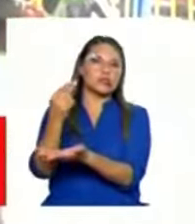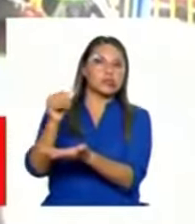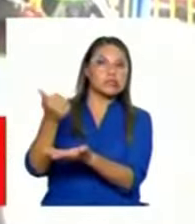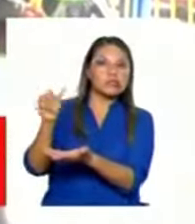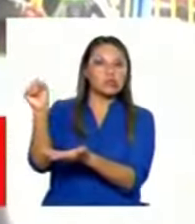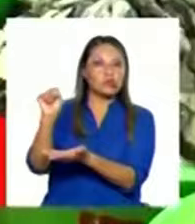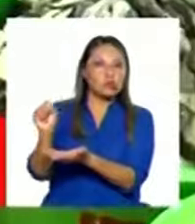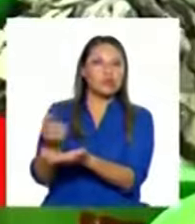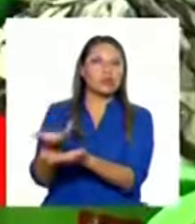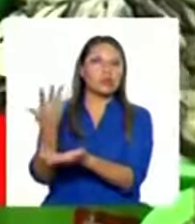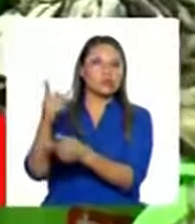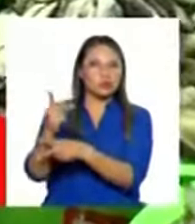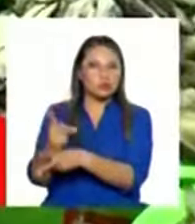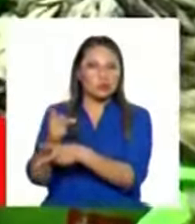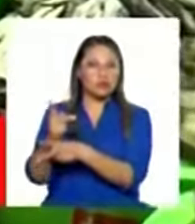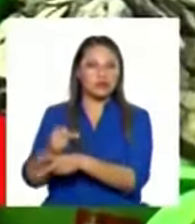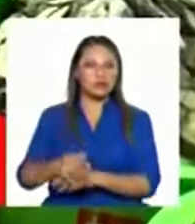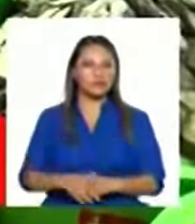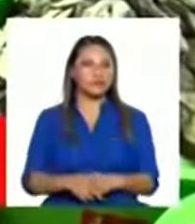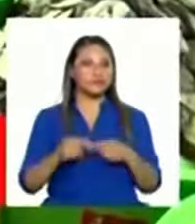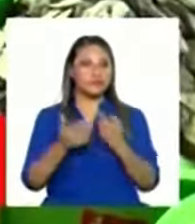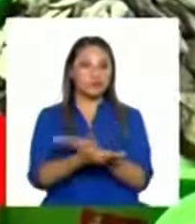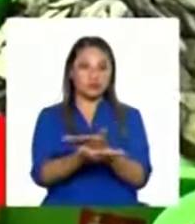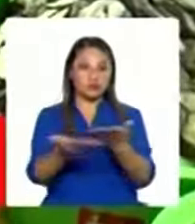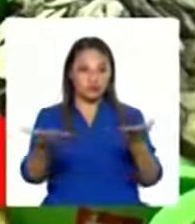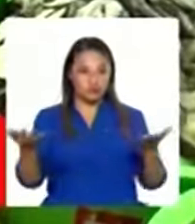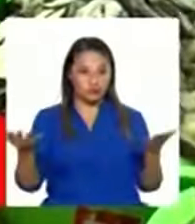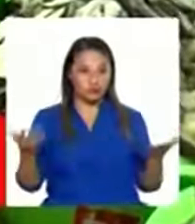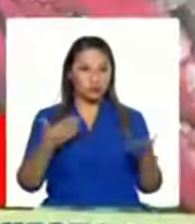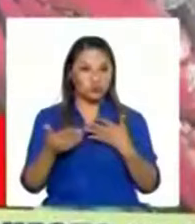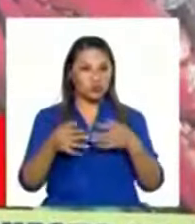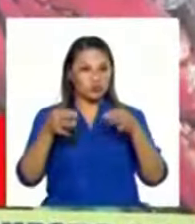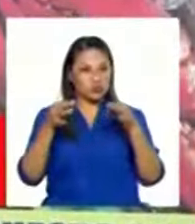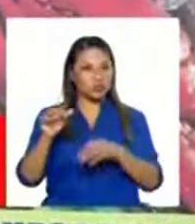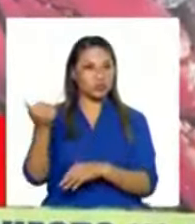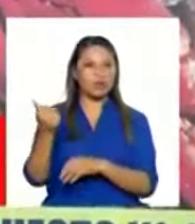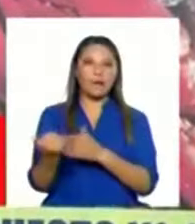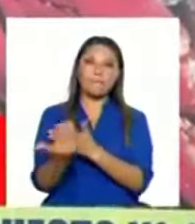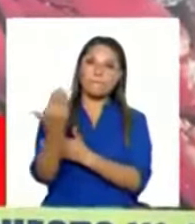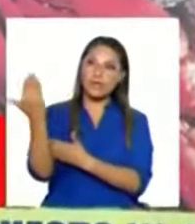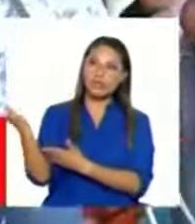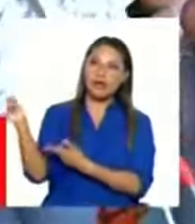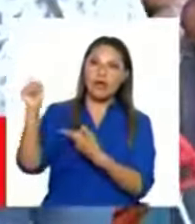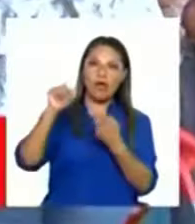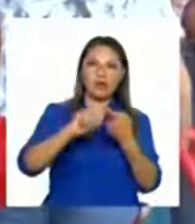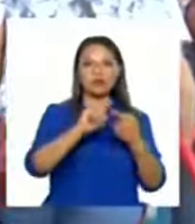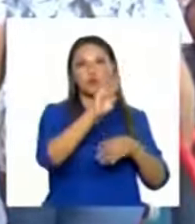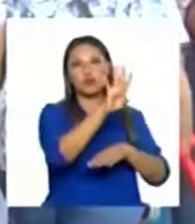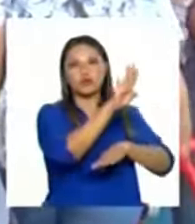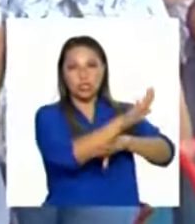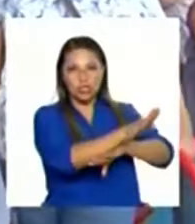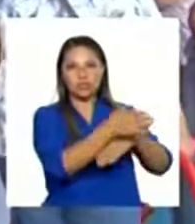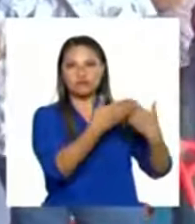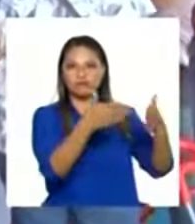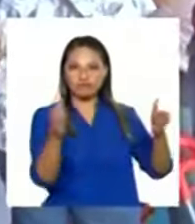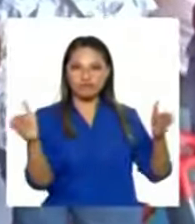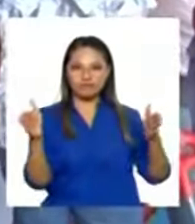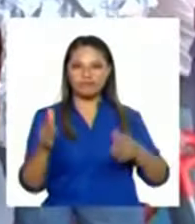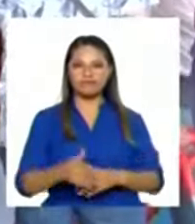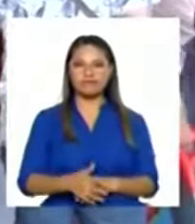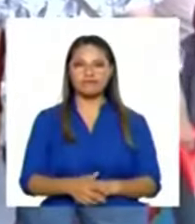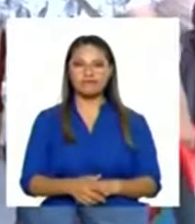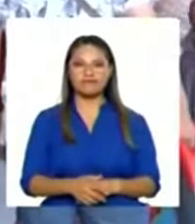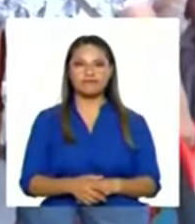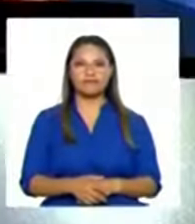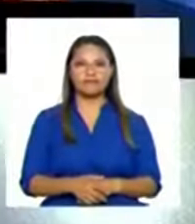han incrementado. El mercado está disponible para el público desde las 6 de la mañana hasta las 4 de la tarde.